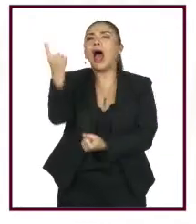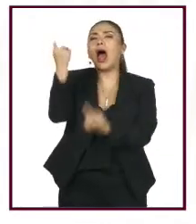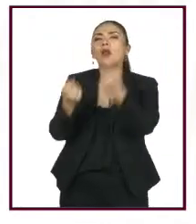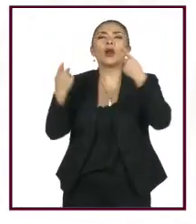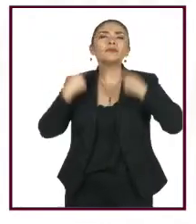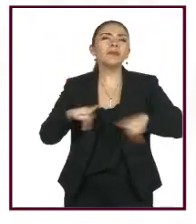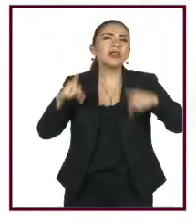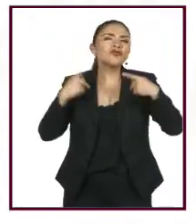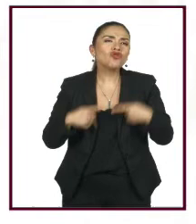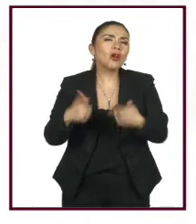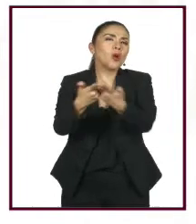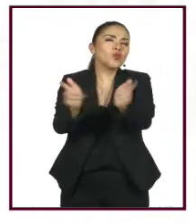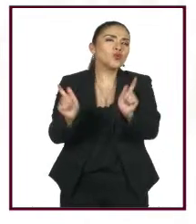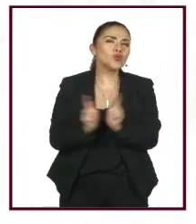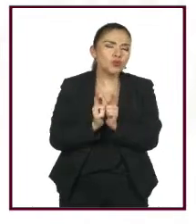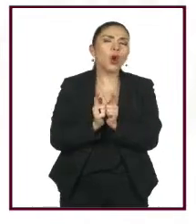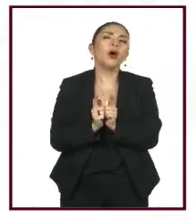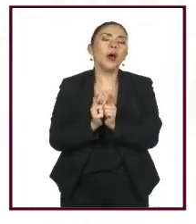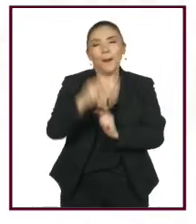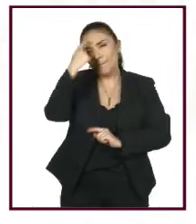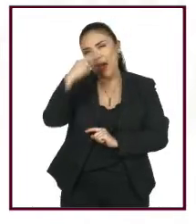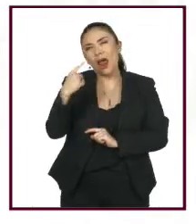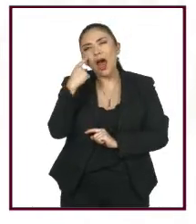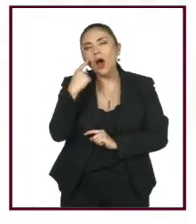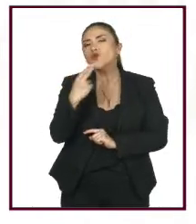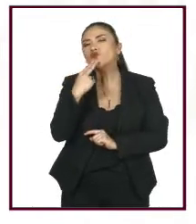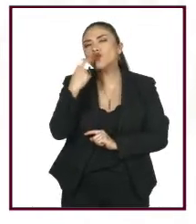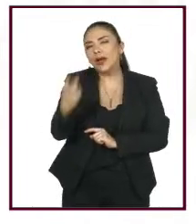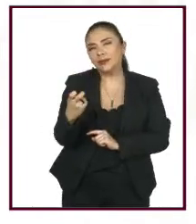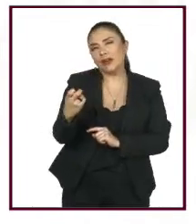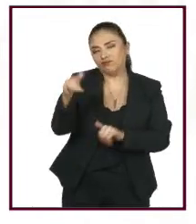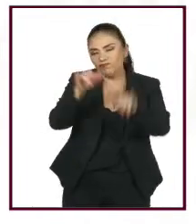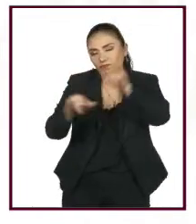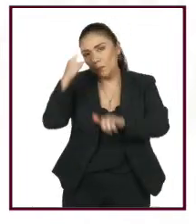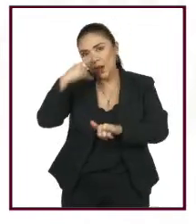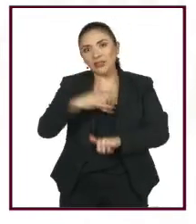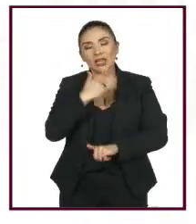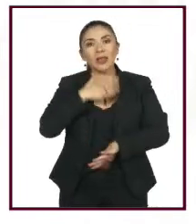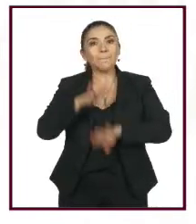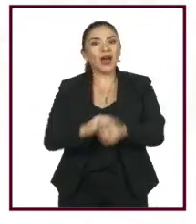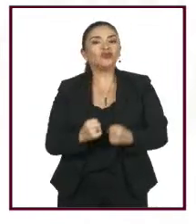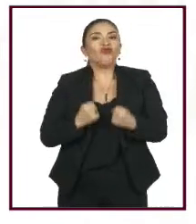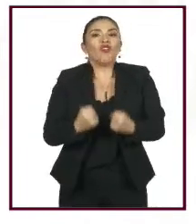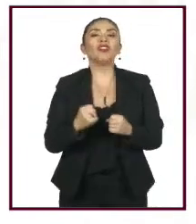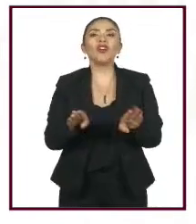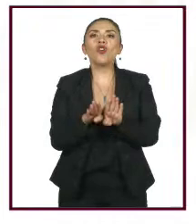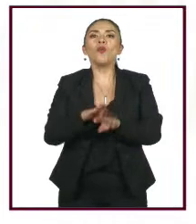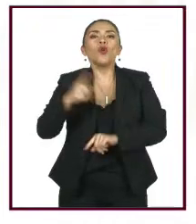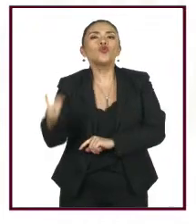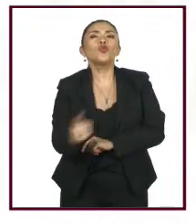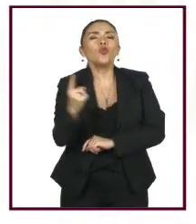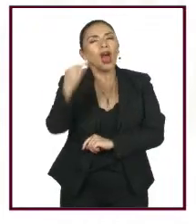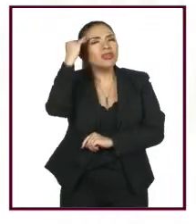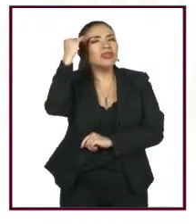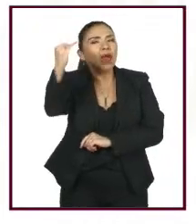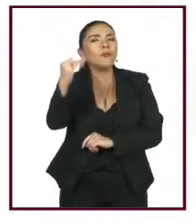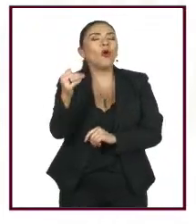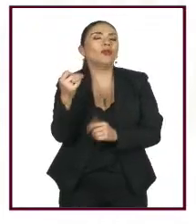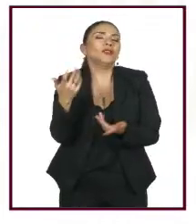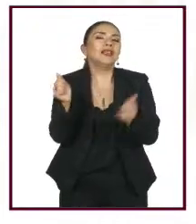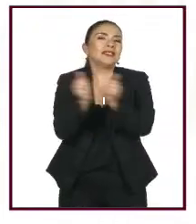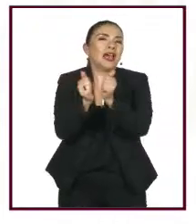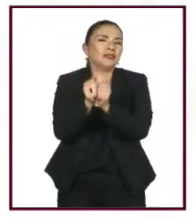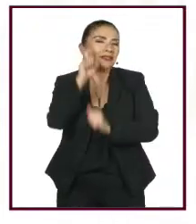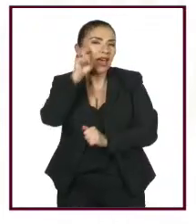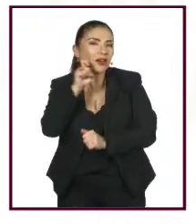grupos en los cuales se utilizan este tipo de sustancias, ¿no? Para fortalecer o hacer más duradera la actividad sexual,